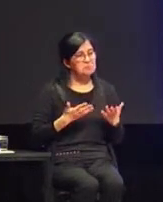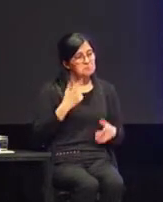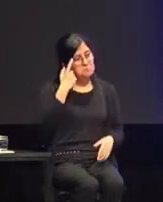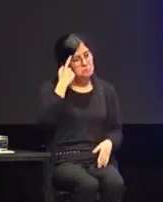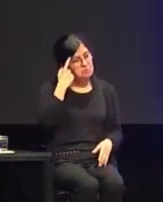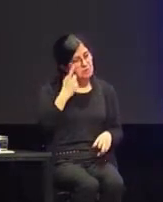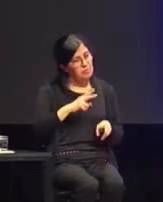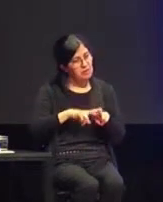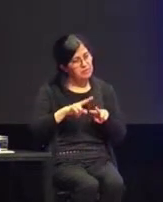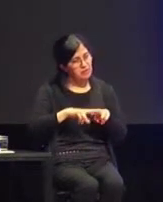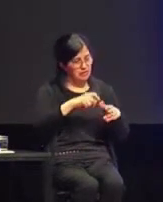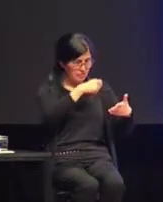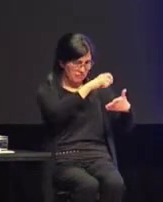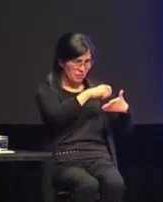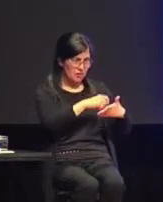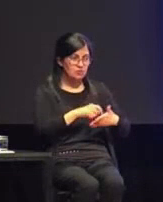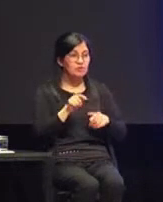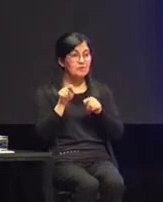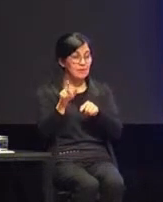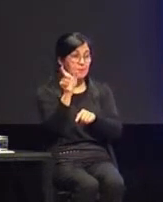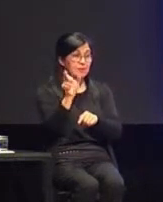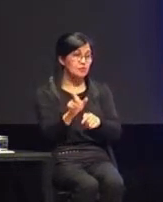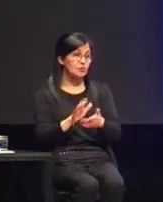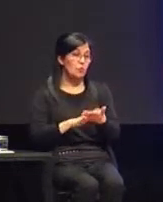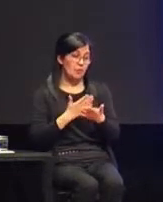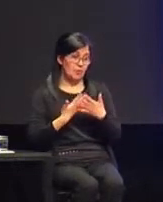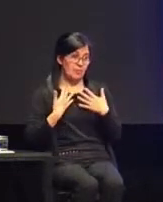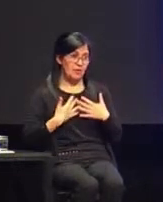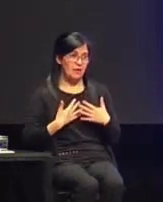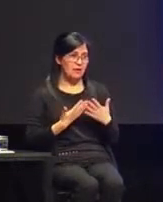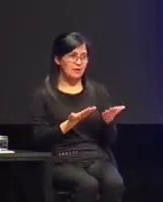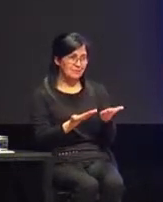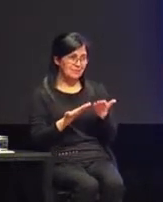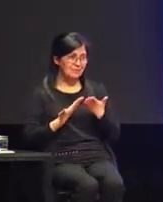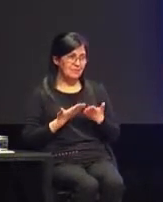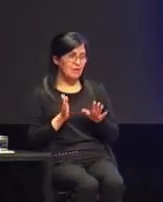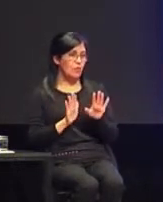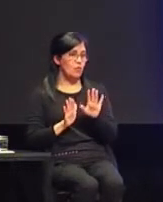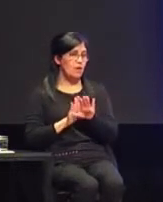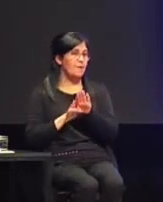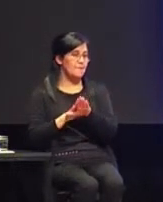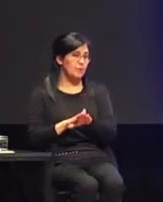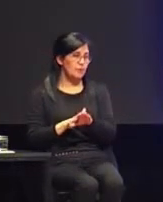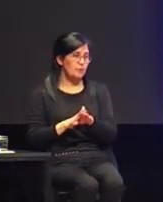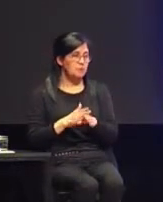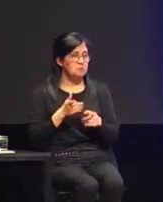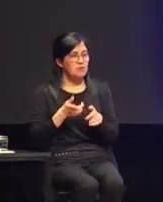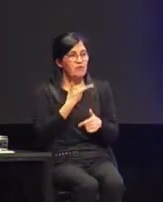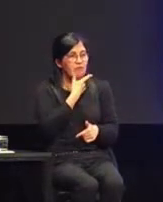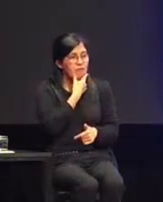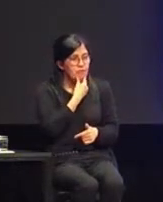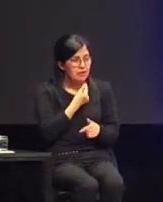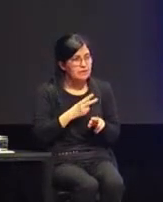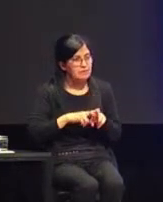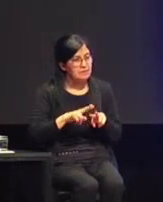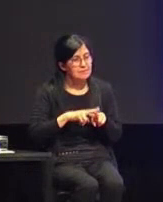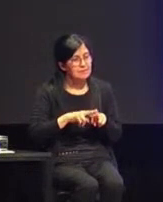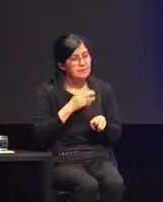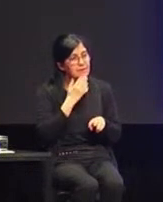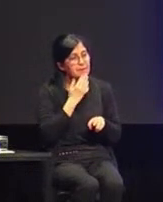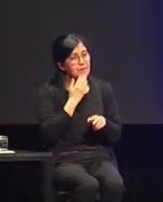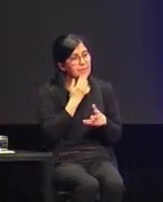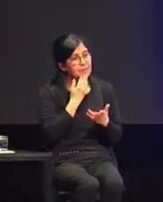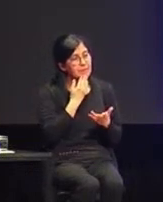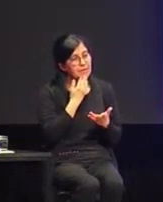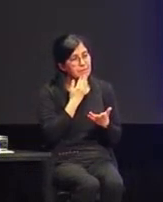decidimos evaluar la satisfacción del paciente que recibe el cuidado, ¿ya? Porque es más fácil, Y